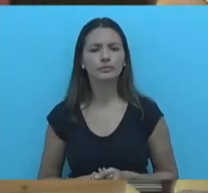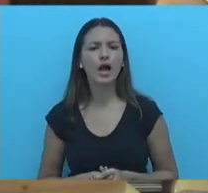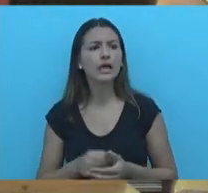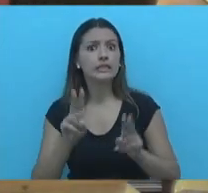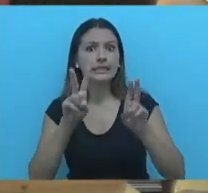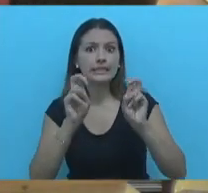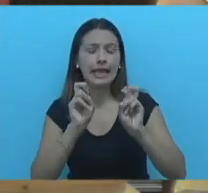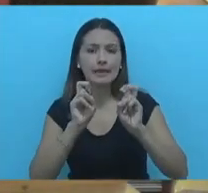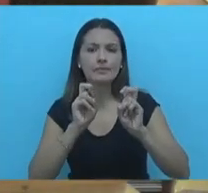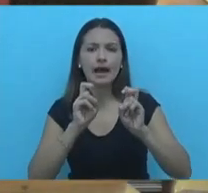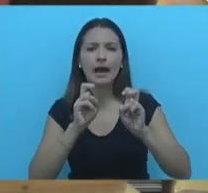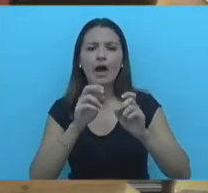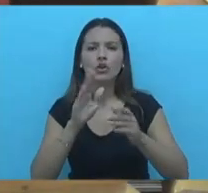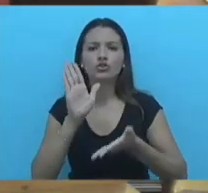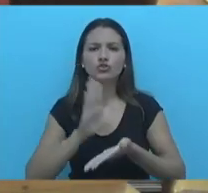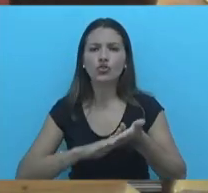emergencia por sequía.